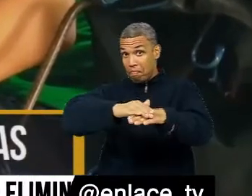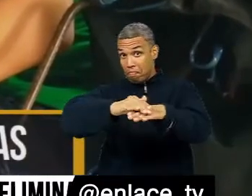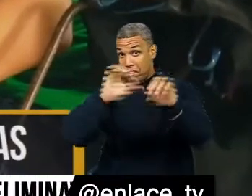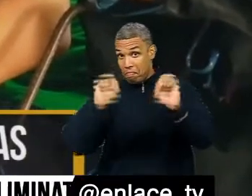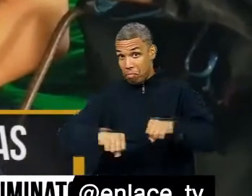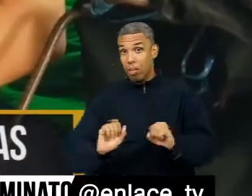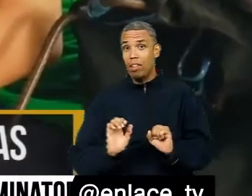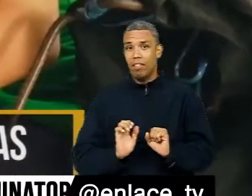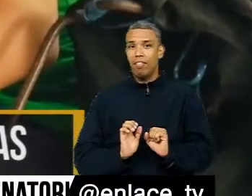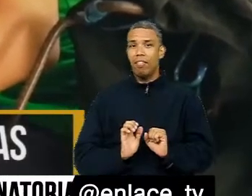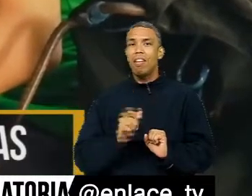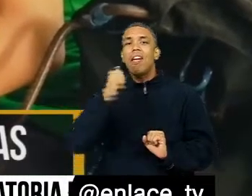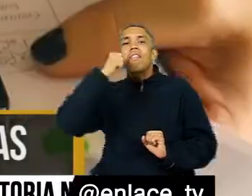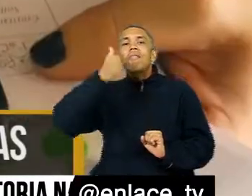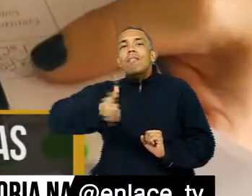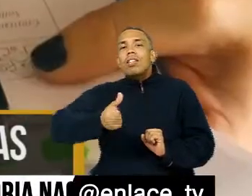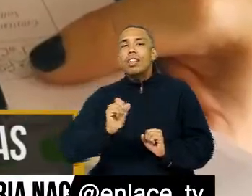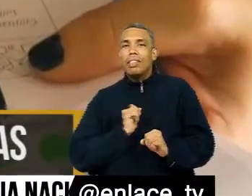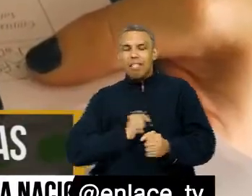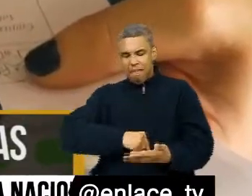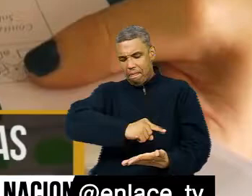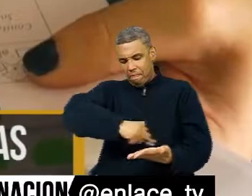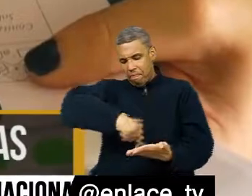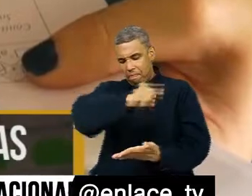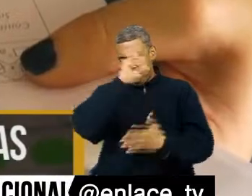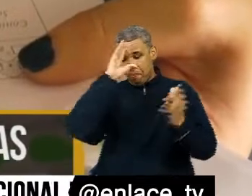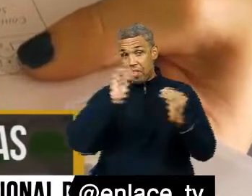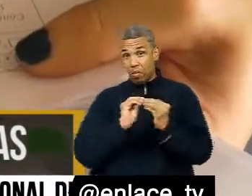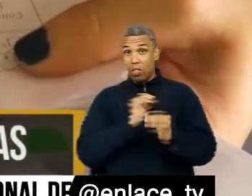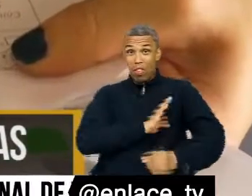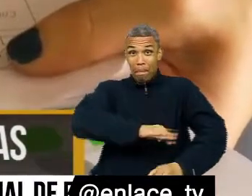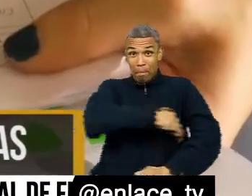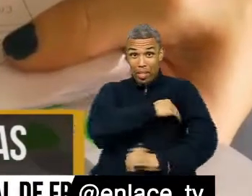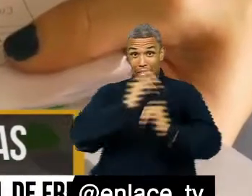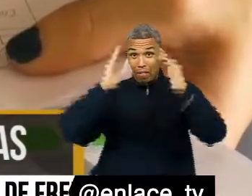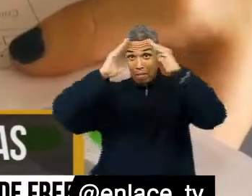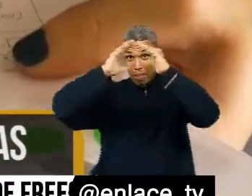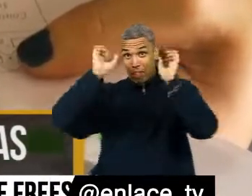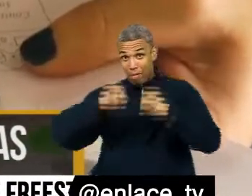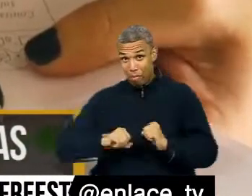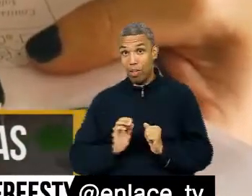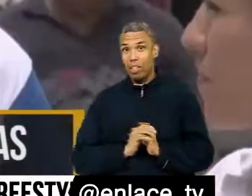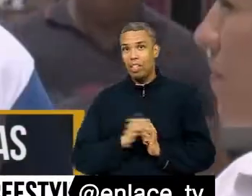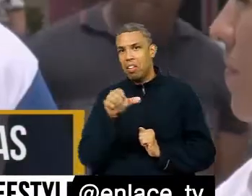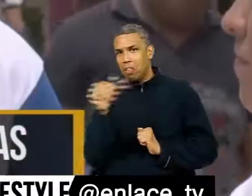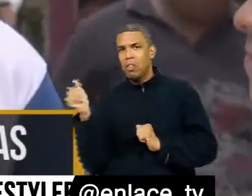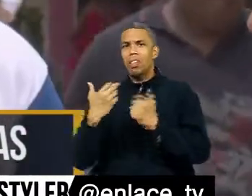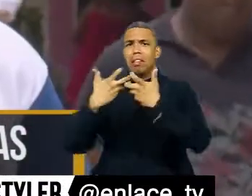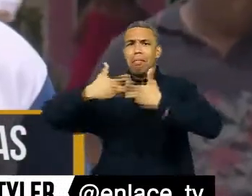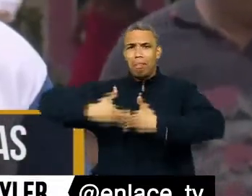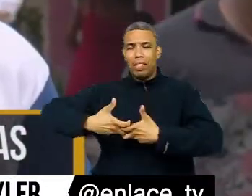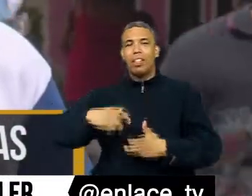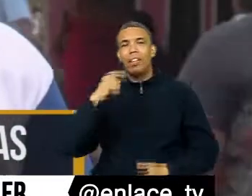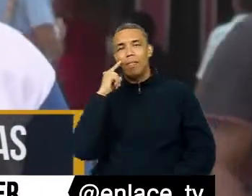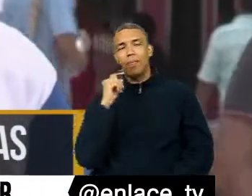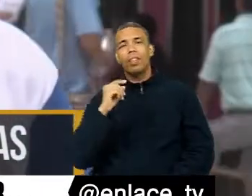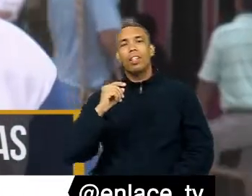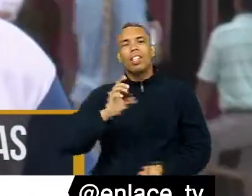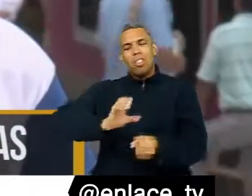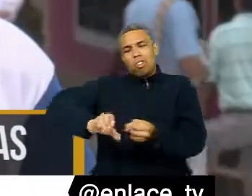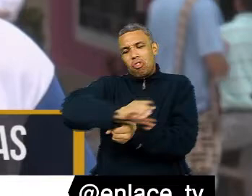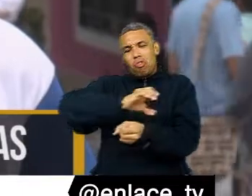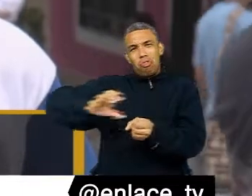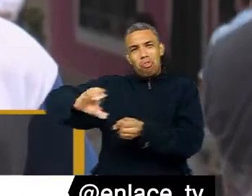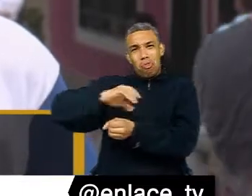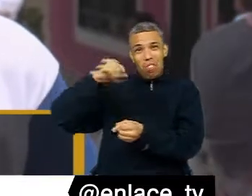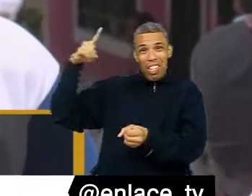Enlace Noticias que mañana será firmado el convenio con el Ministerio de Vivienda y la promotora Ciudad del Sol. No, es muy importante. Hemos venido haciendo una